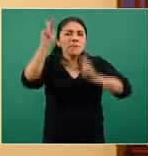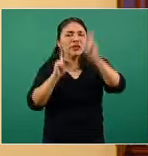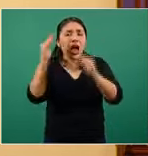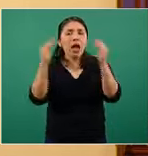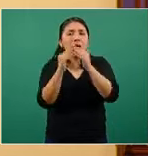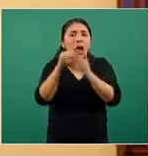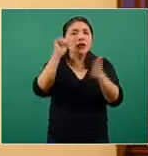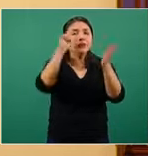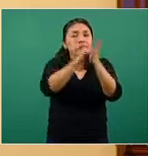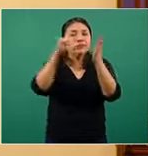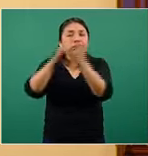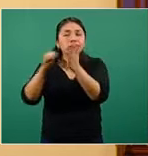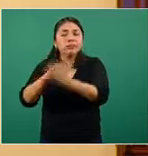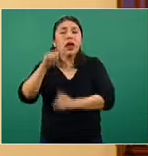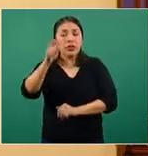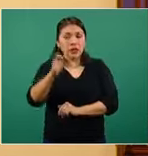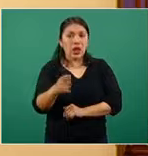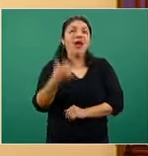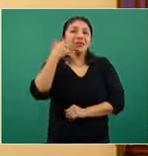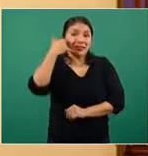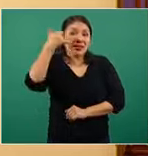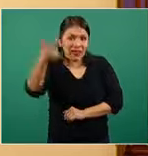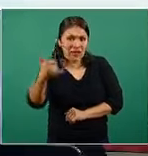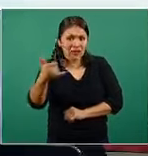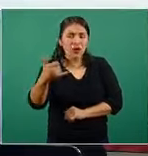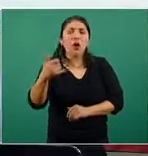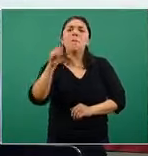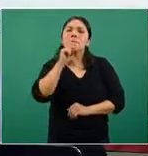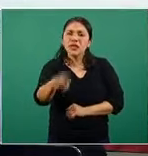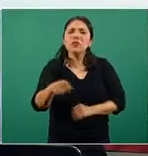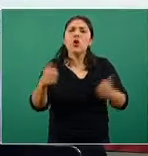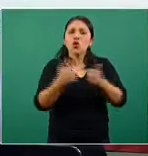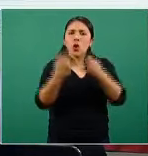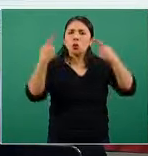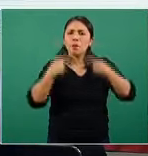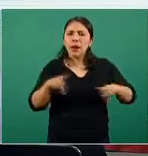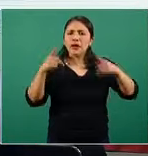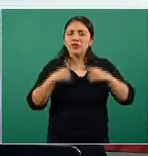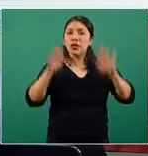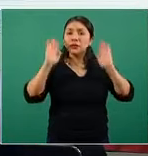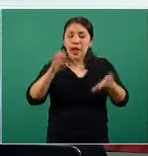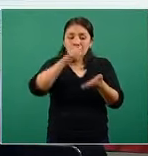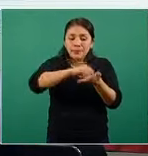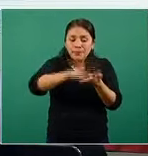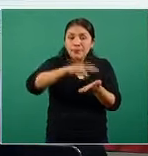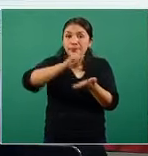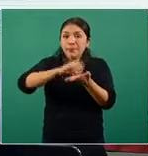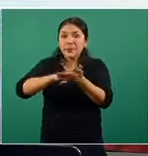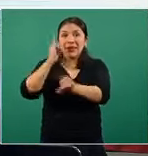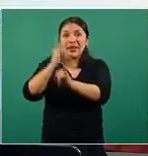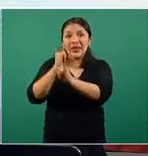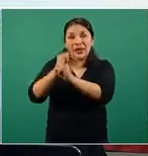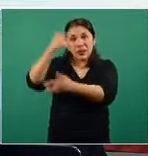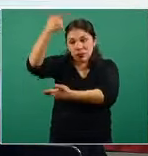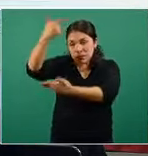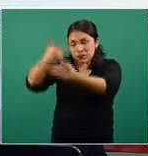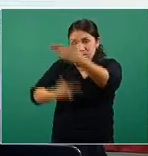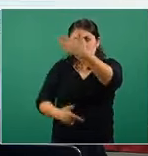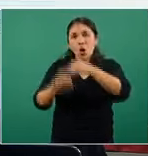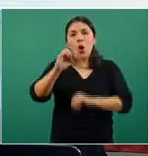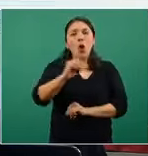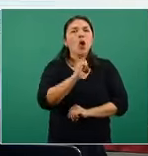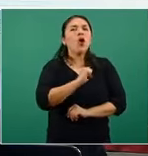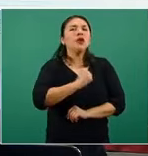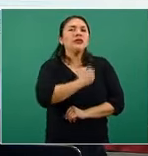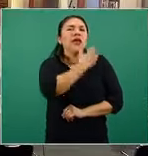domiciliaria. Estamos hablando de llamadas telefónicas que se hacen precisamente a estas personas que fueron registradas en las plataformas o en los censos del